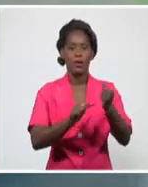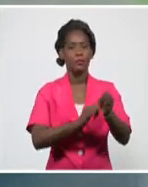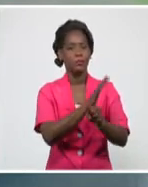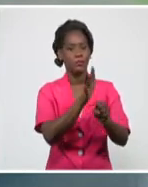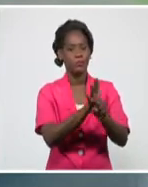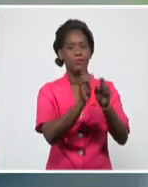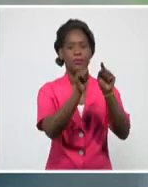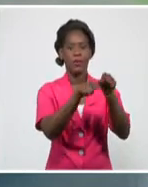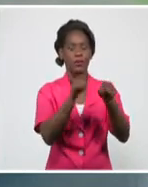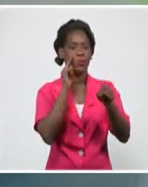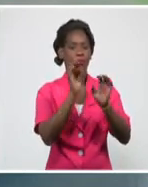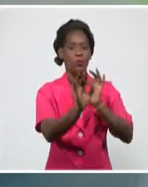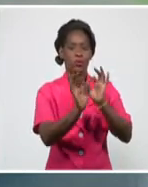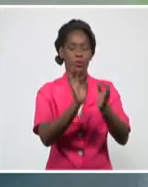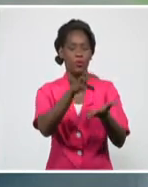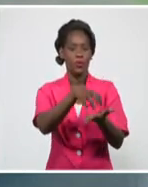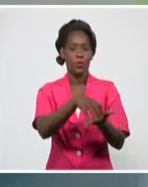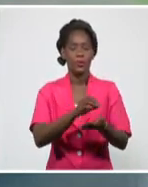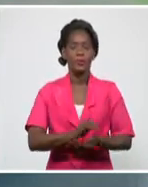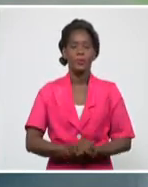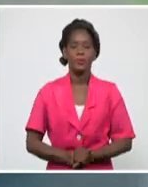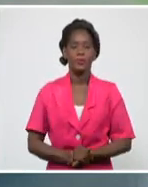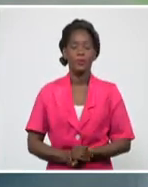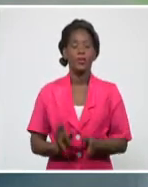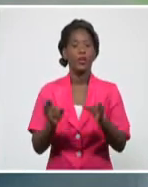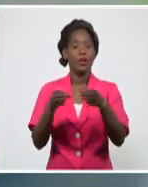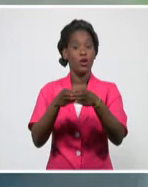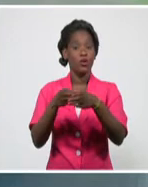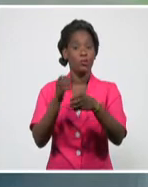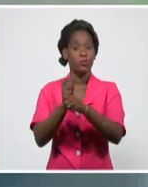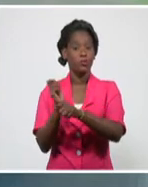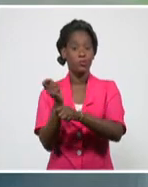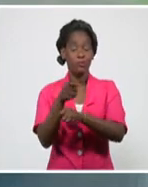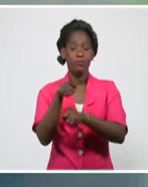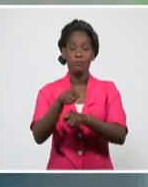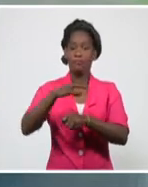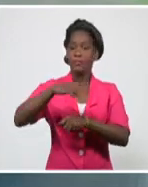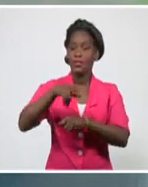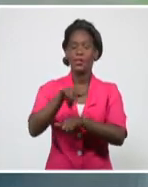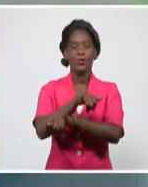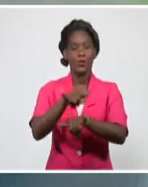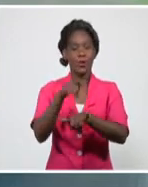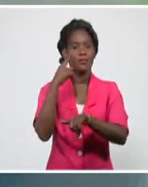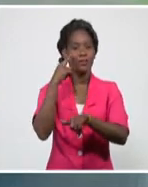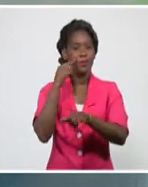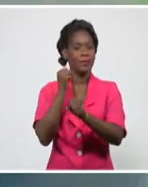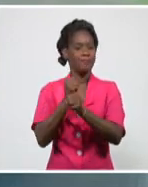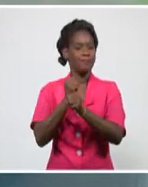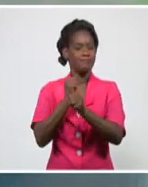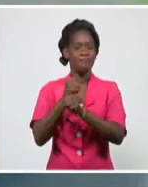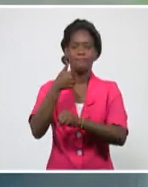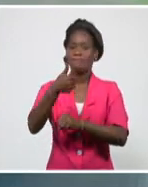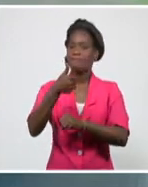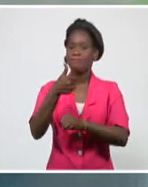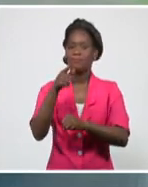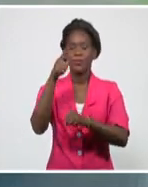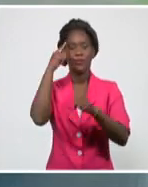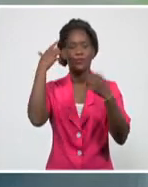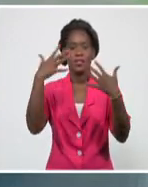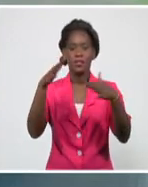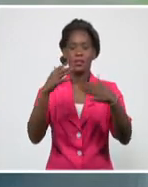béisbol que realiza una excelente labor en esta 60 Serie Nacional de Béisbol. Estas fueron las actividades